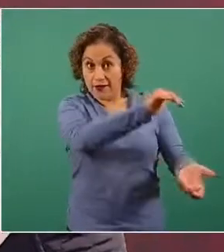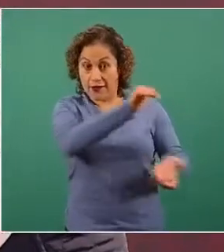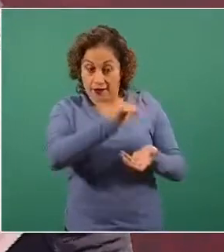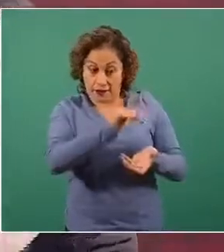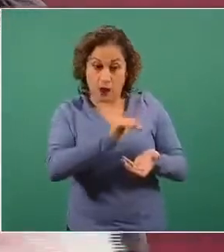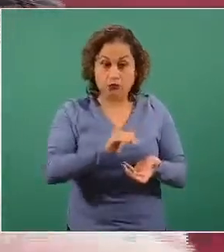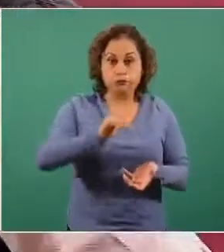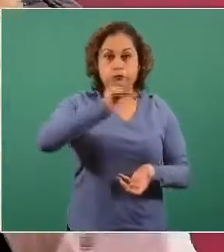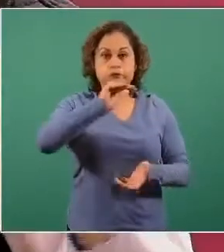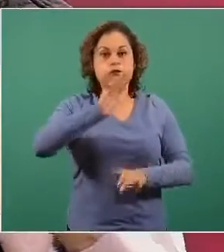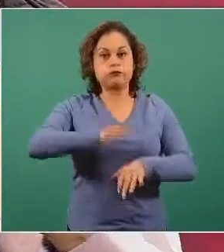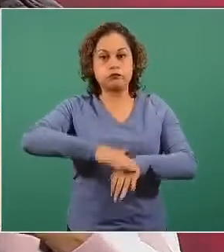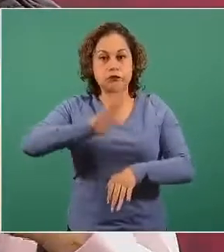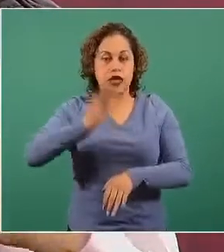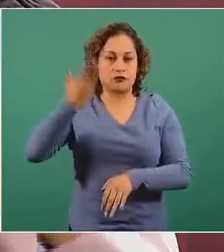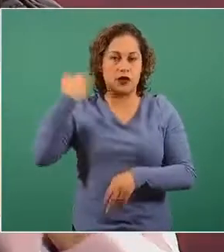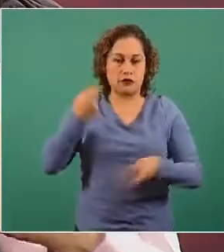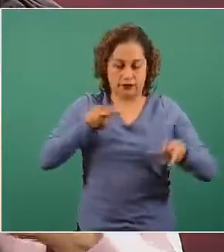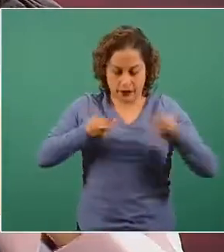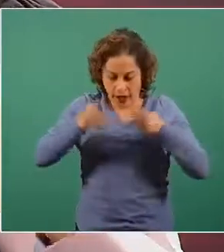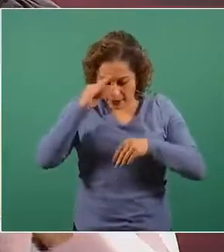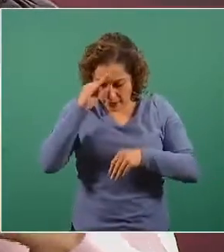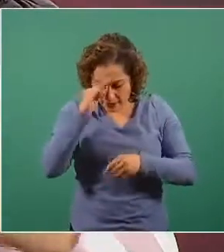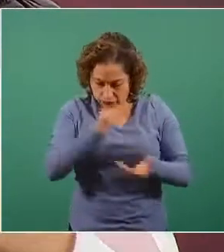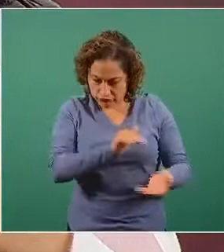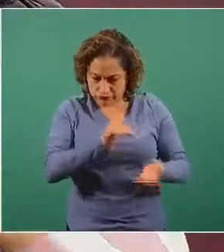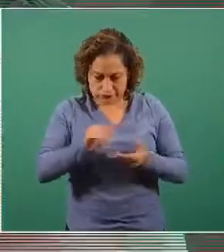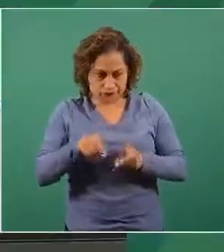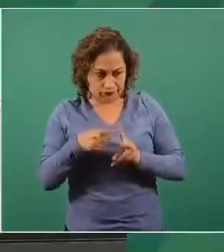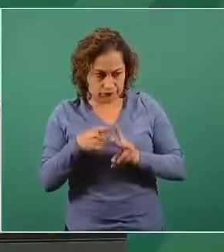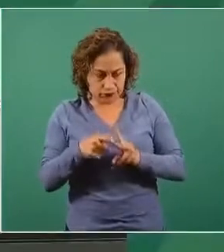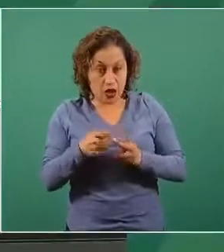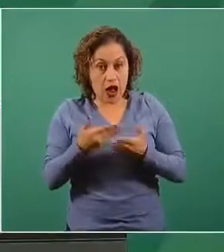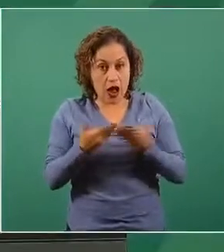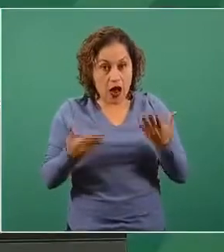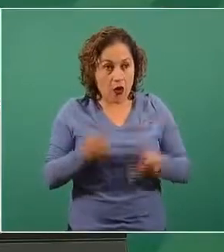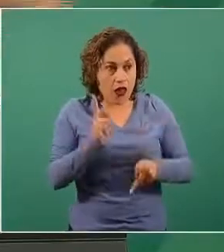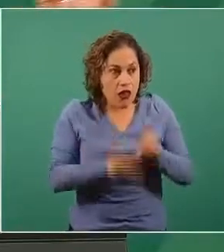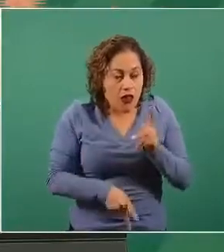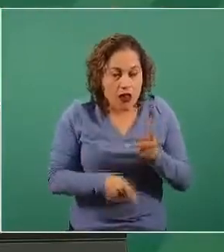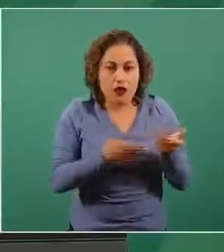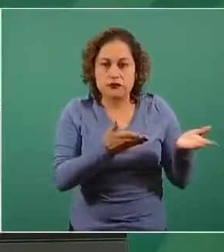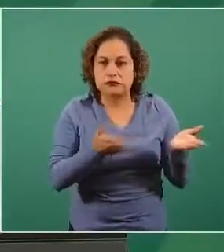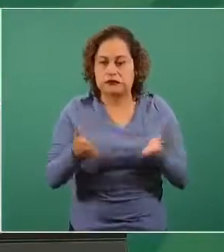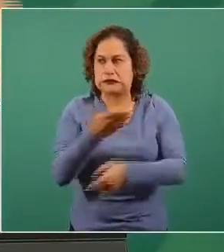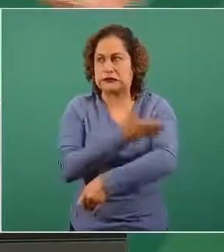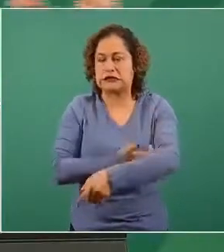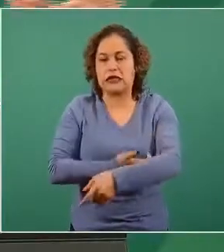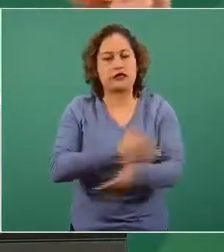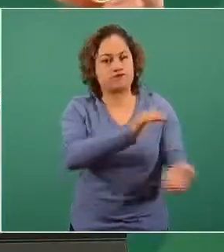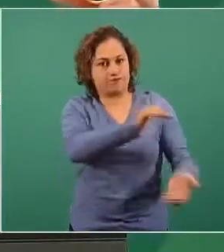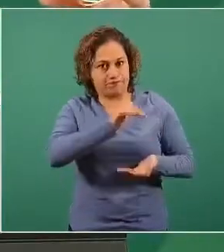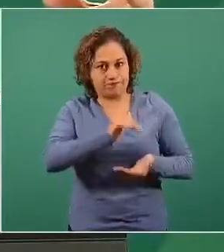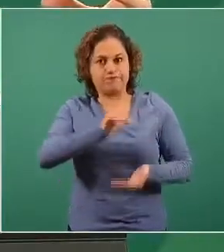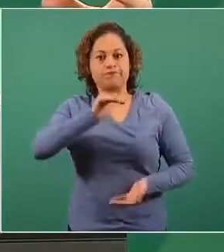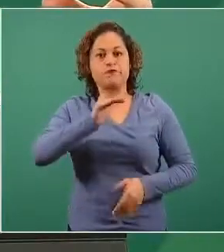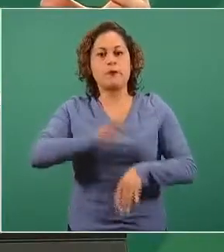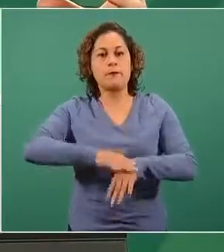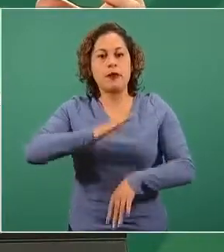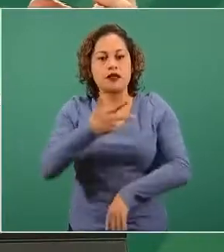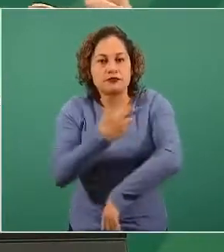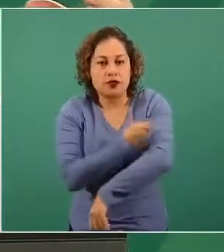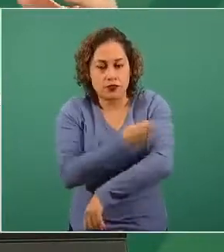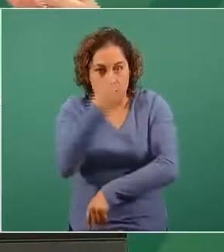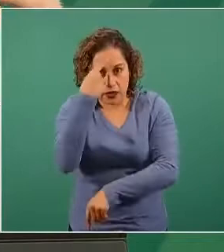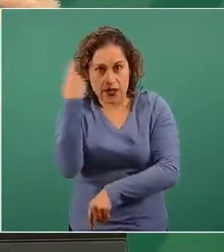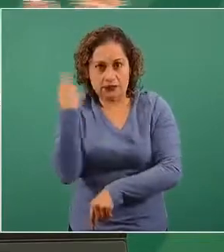más vacunas de las que se tenían planeadas originalmente por semana, para reducir esta brecha